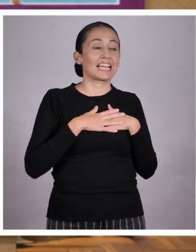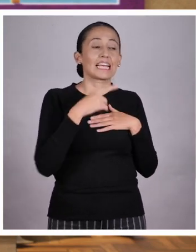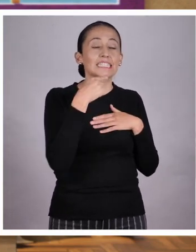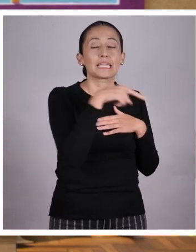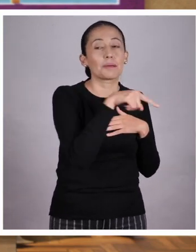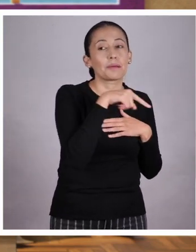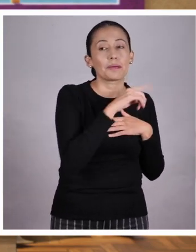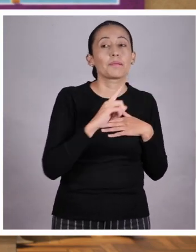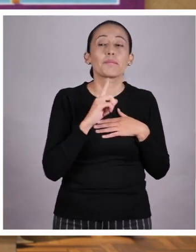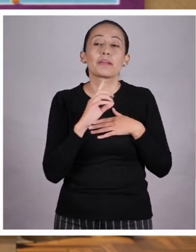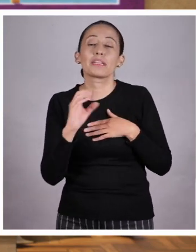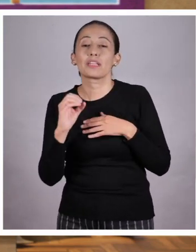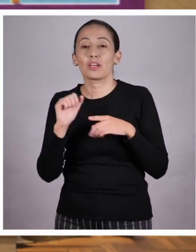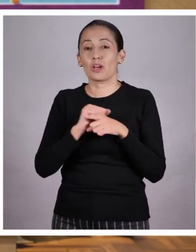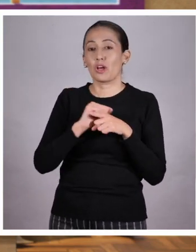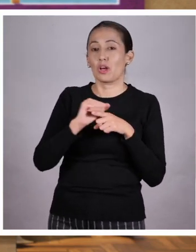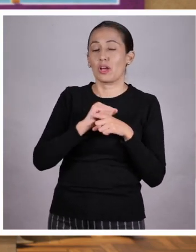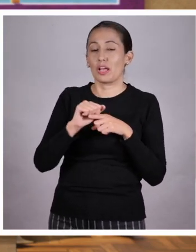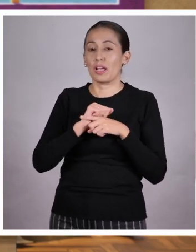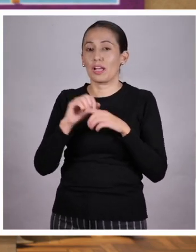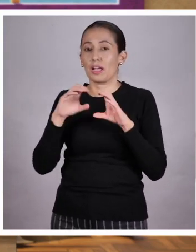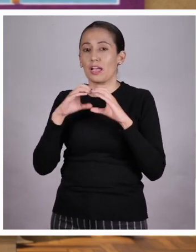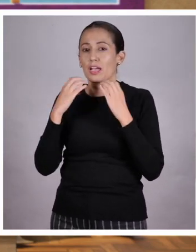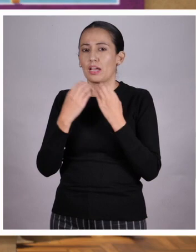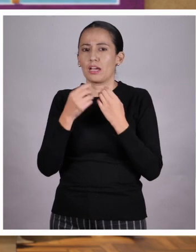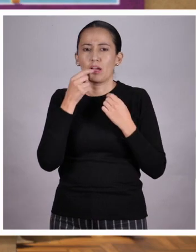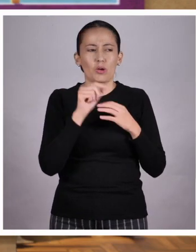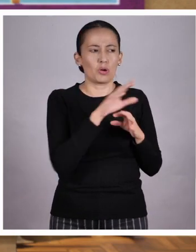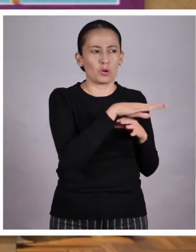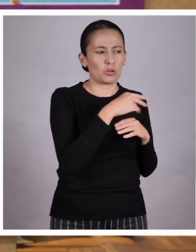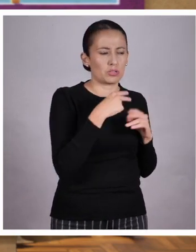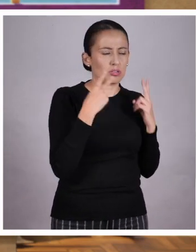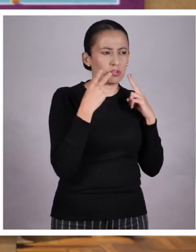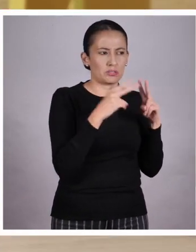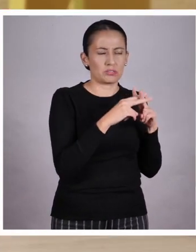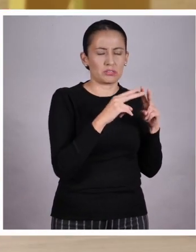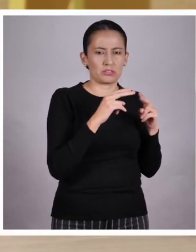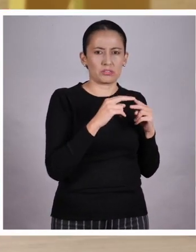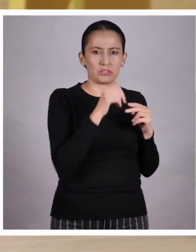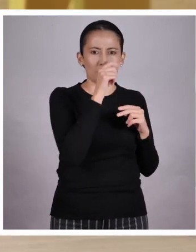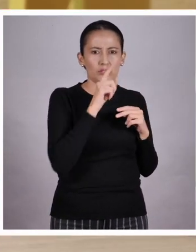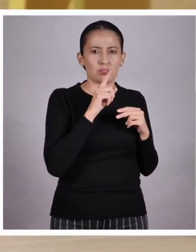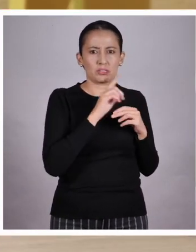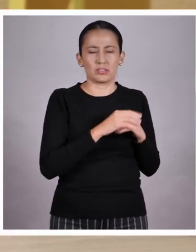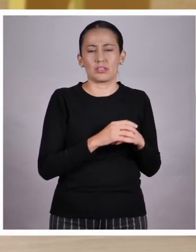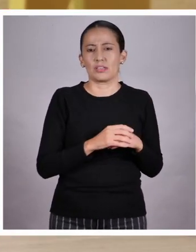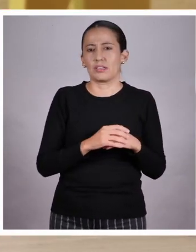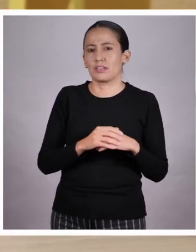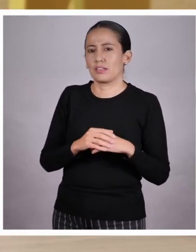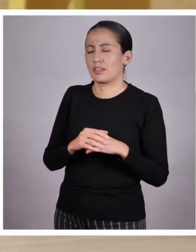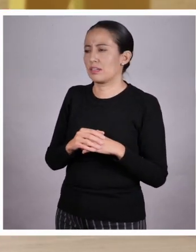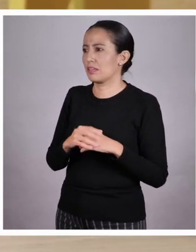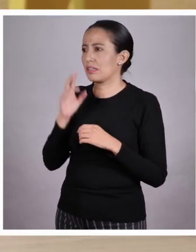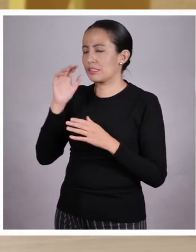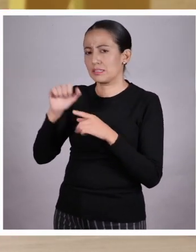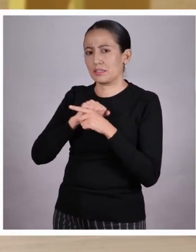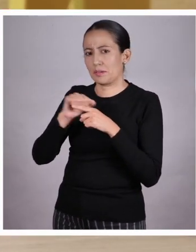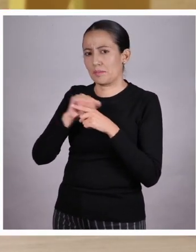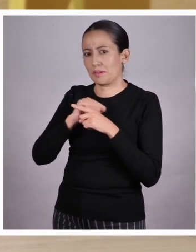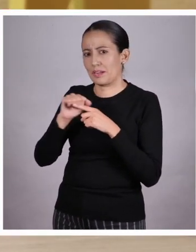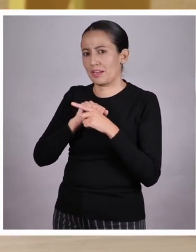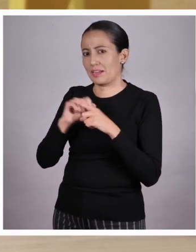pasa es que mi tía Ricky ya empezó a estudiar quichua. Ay, Cachita, a ti no se te puede contar nada. ¡Acho! ¿Y estás practicando estas palabras?